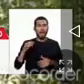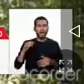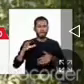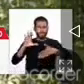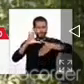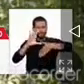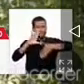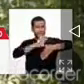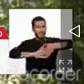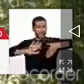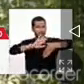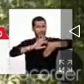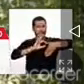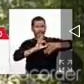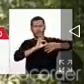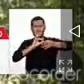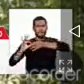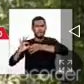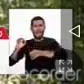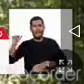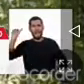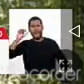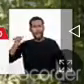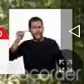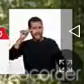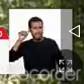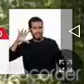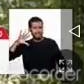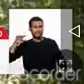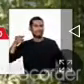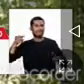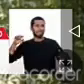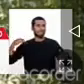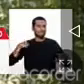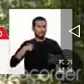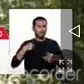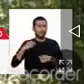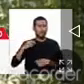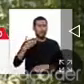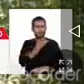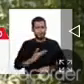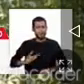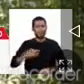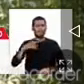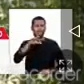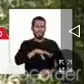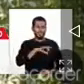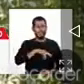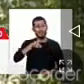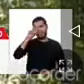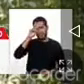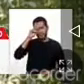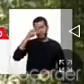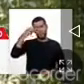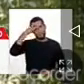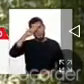alguna reunión, si mal no recuerdo, fue en Australia, en que estábamos los presidentes de Chile, de Perú y de México.